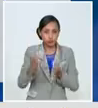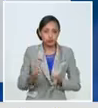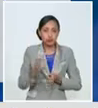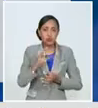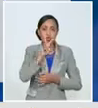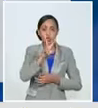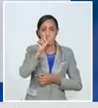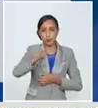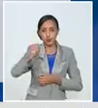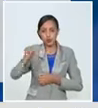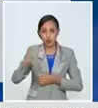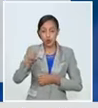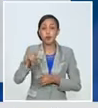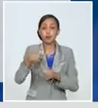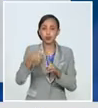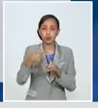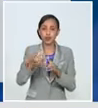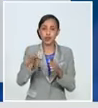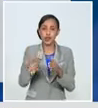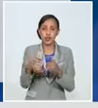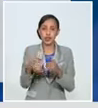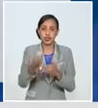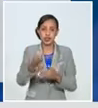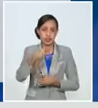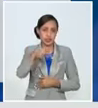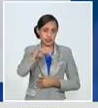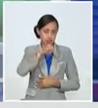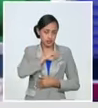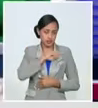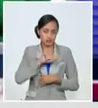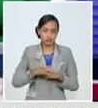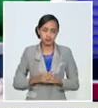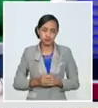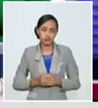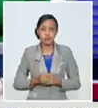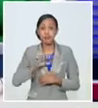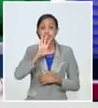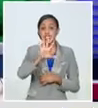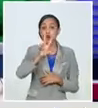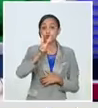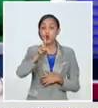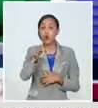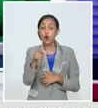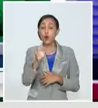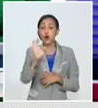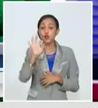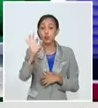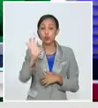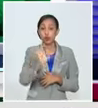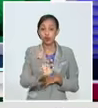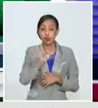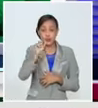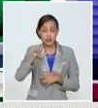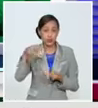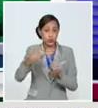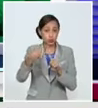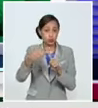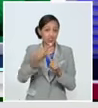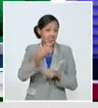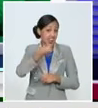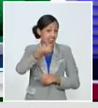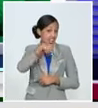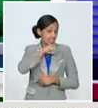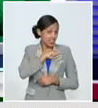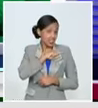en el día de ayer. El 52,8% de los diagnosticados ayer del